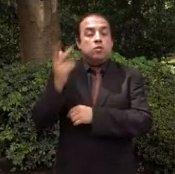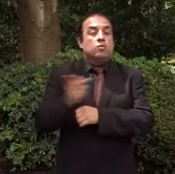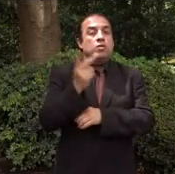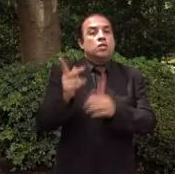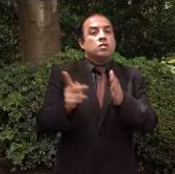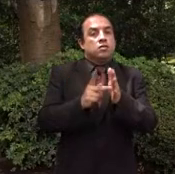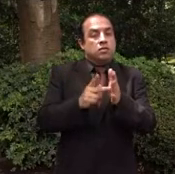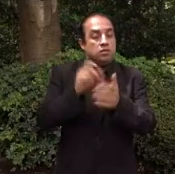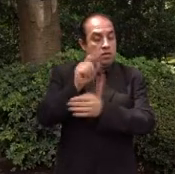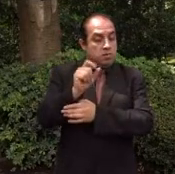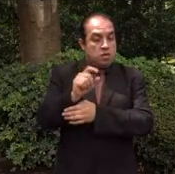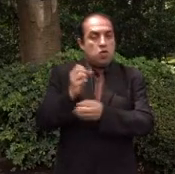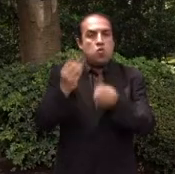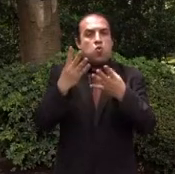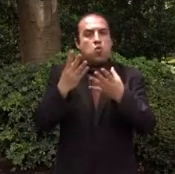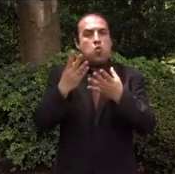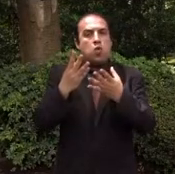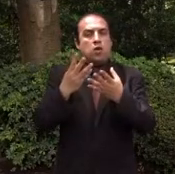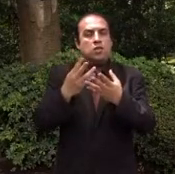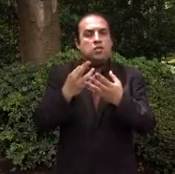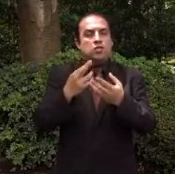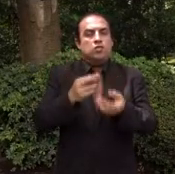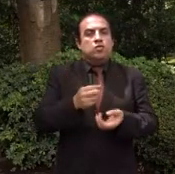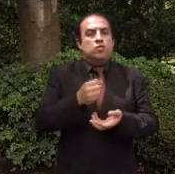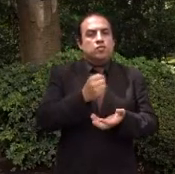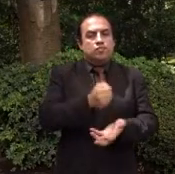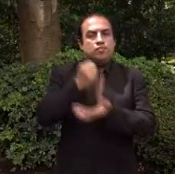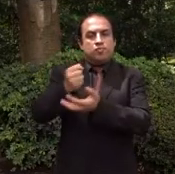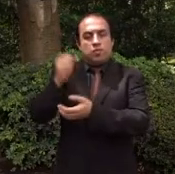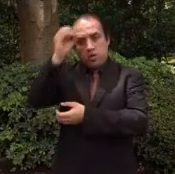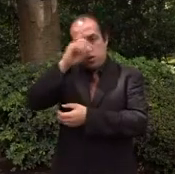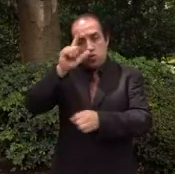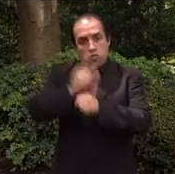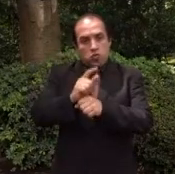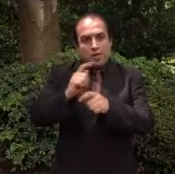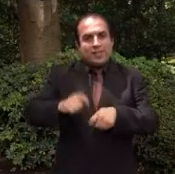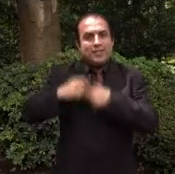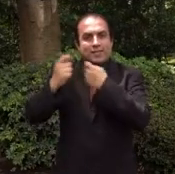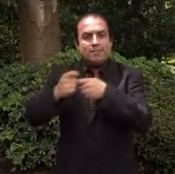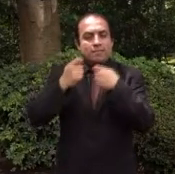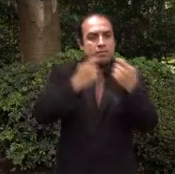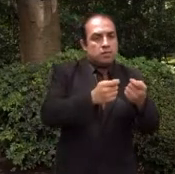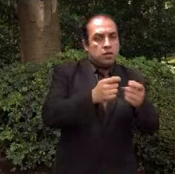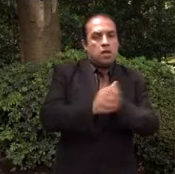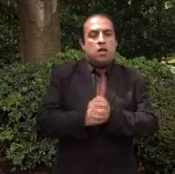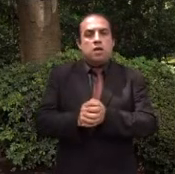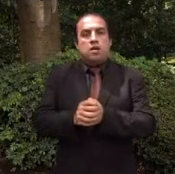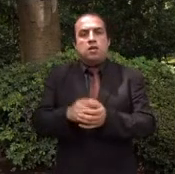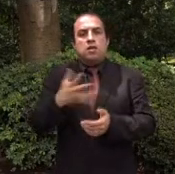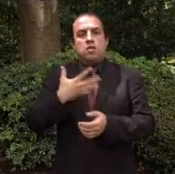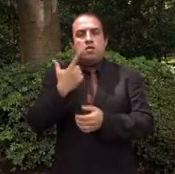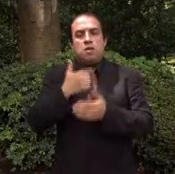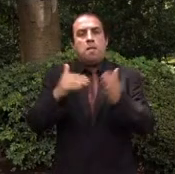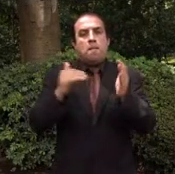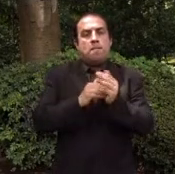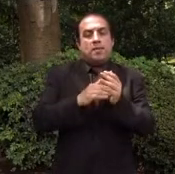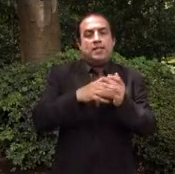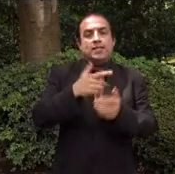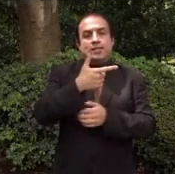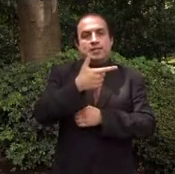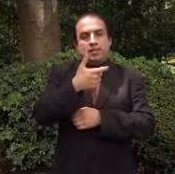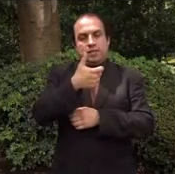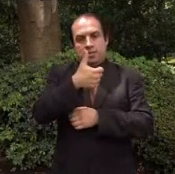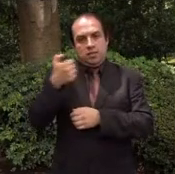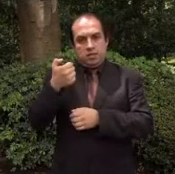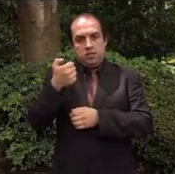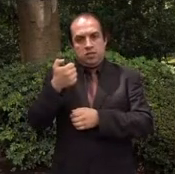cuántos recursos de cultura exactamente se han destinado este año. Había una partida de 1.668 millones